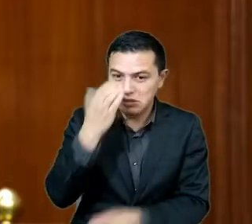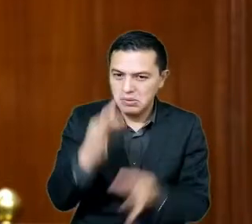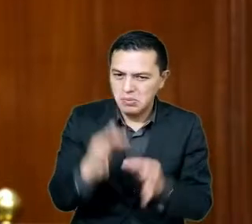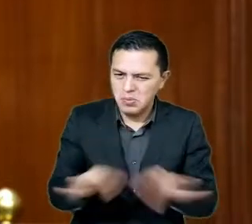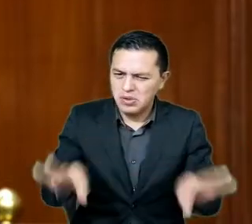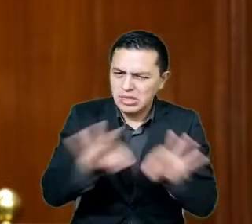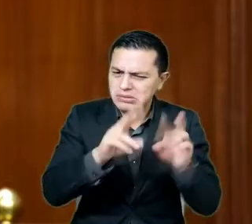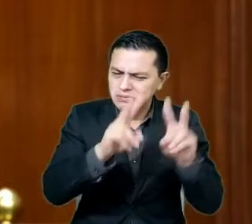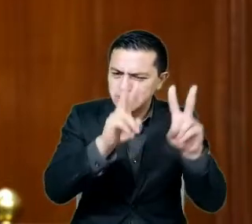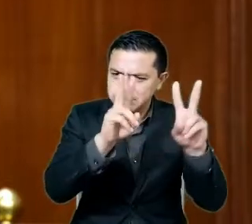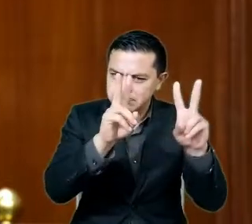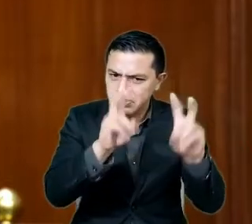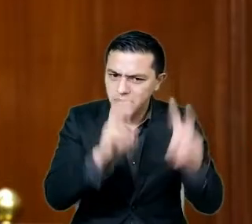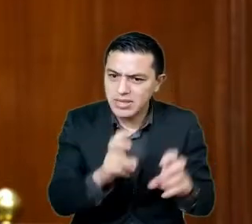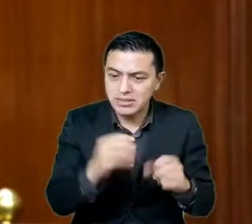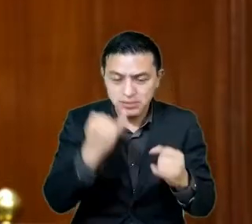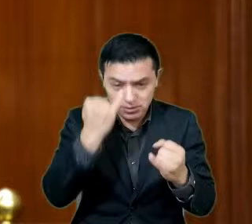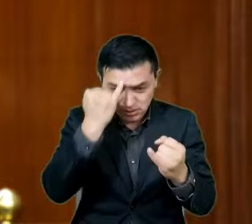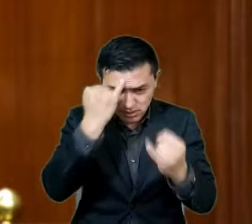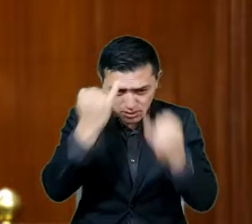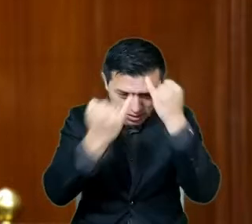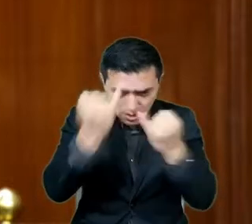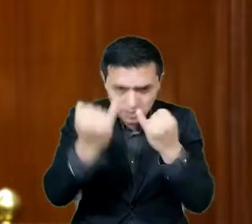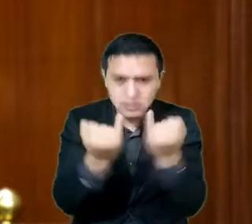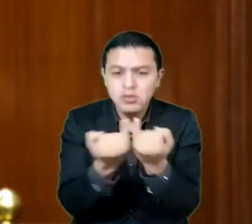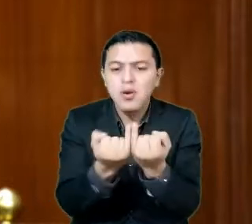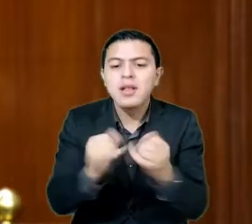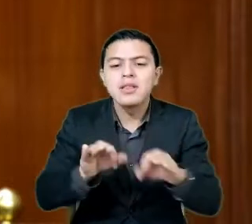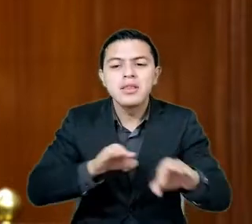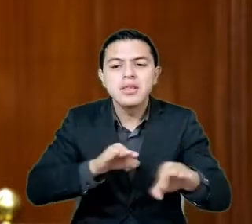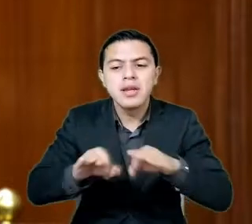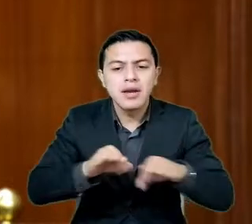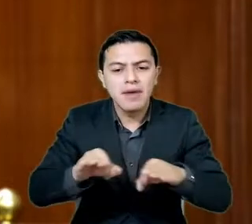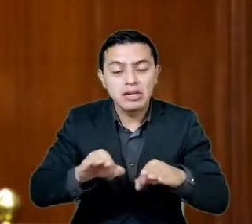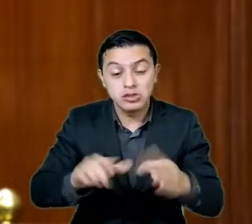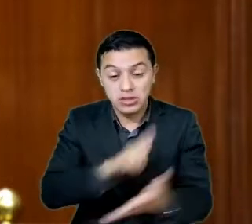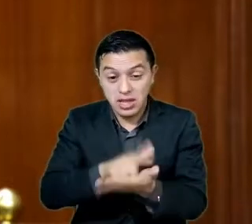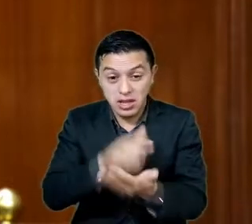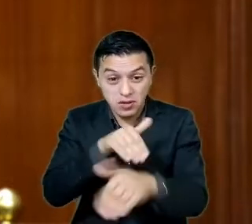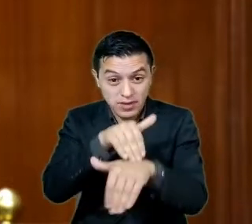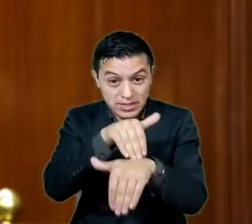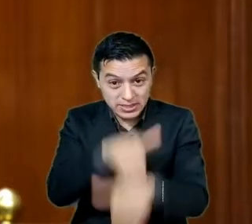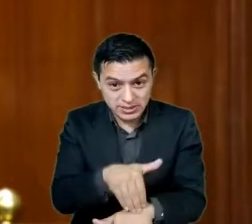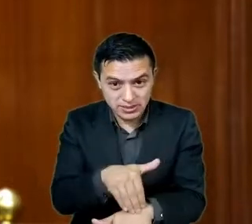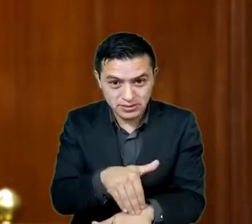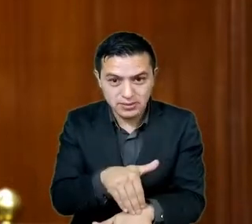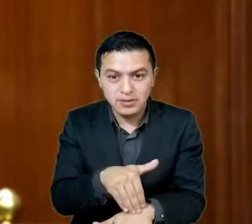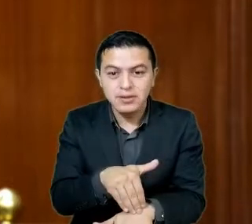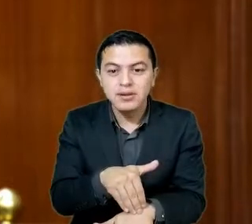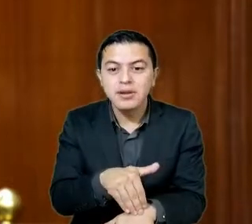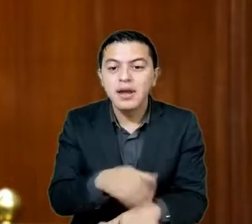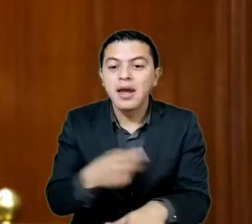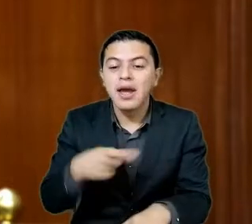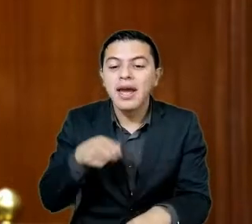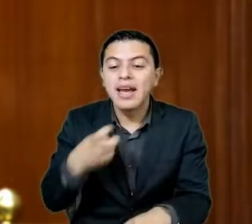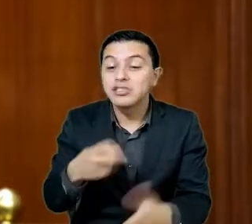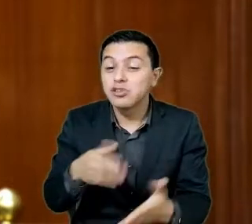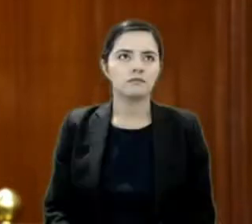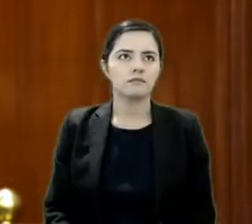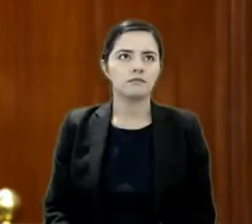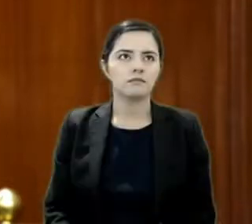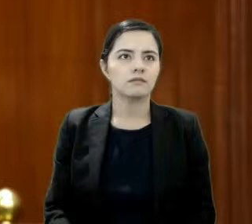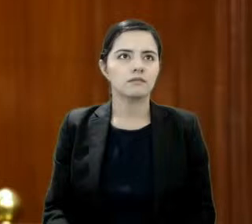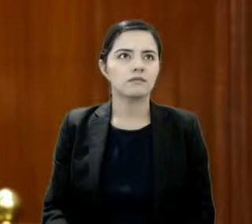temas, las iniciativas y los trabajos legislativos que se citan de manera enunciativa, mas no limitativa, los